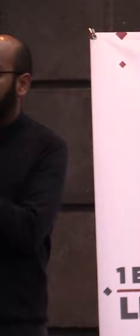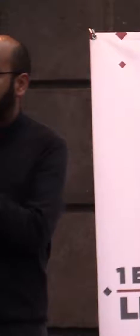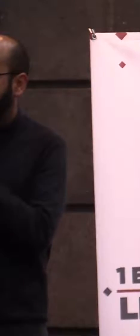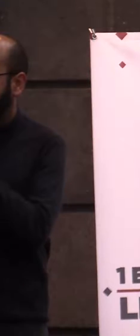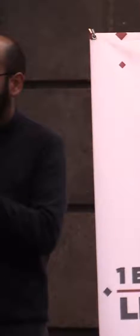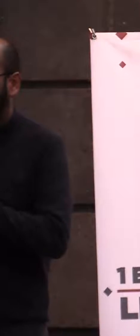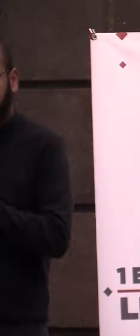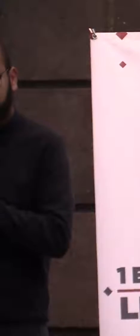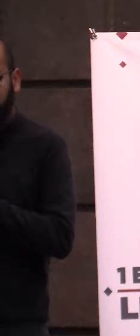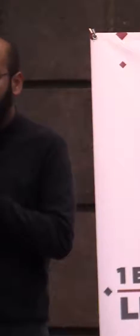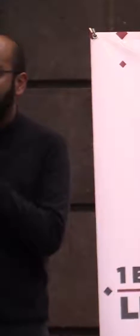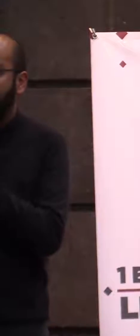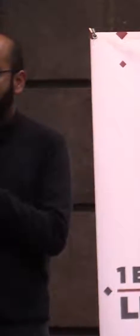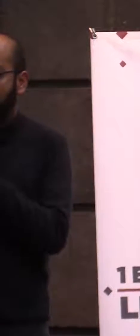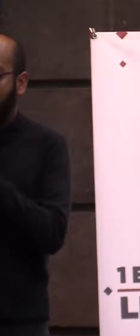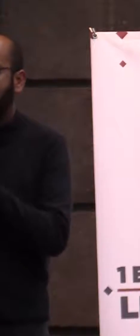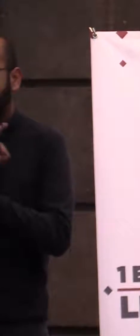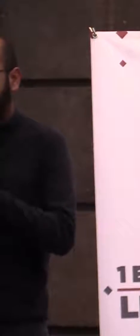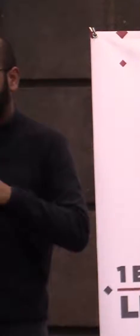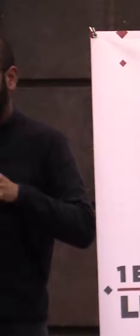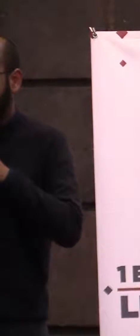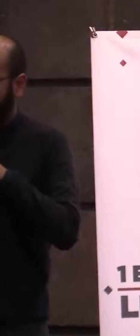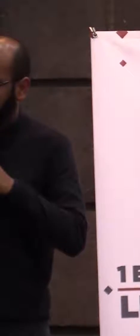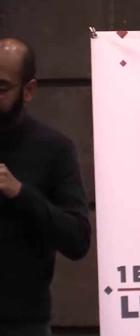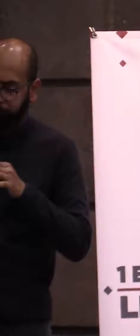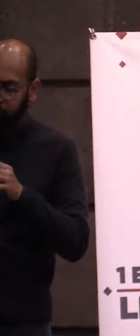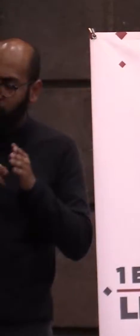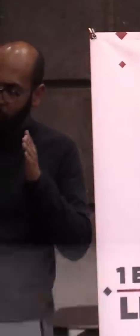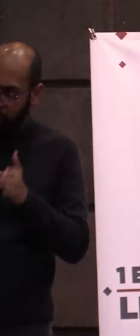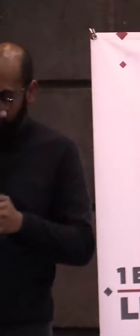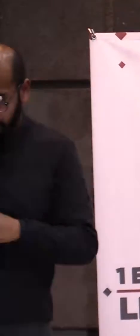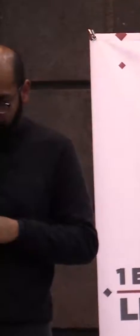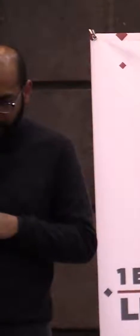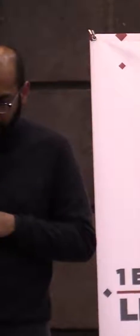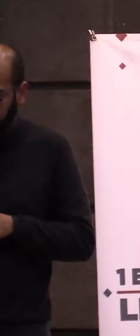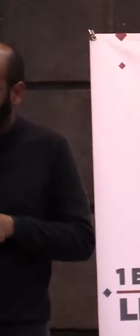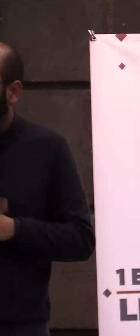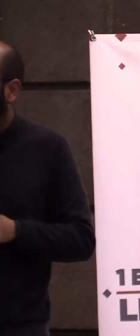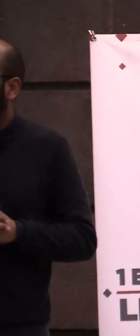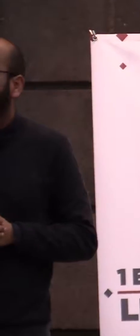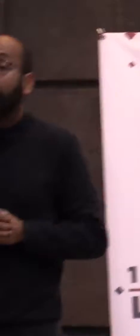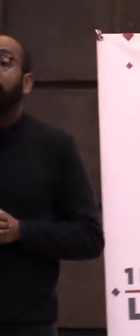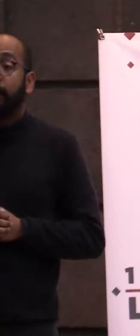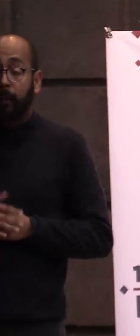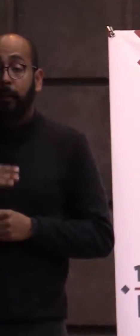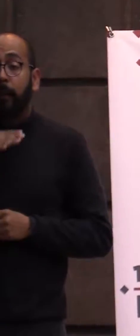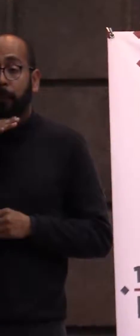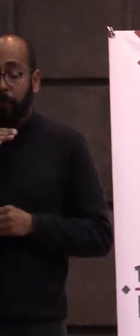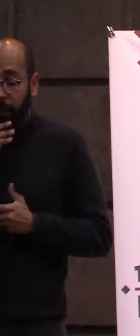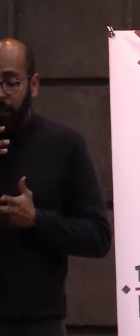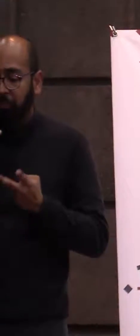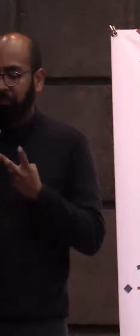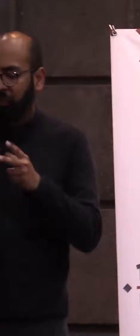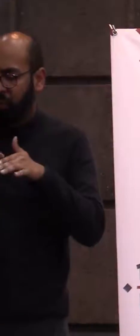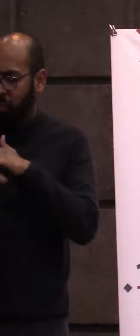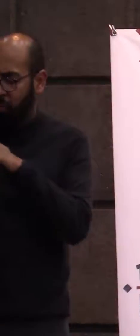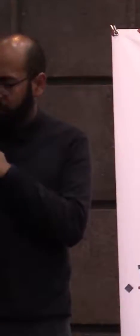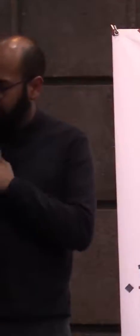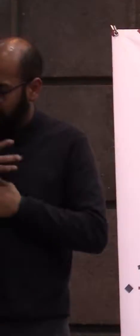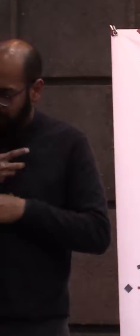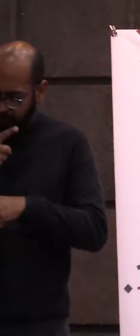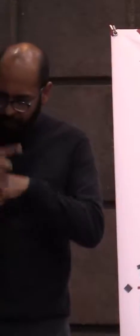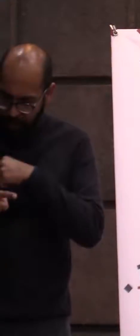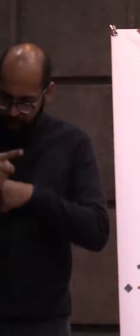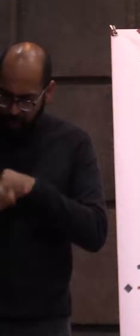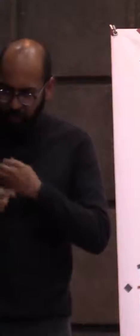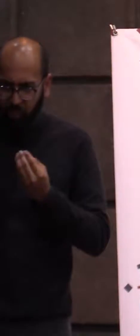Estamos decididos a erradicar de raíz la impunidad y la corrupción que tanto daño le ha hecho